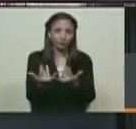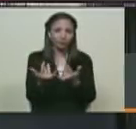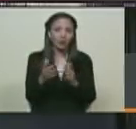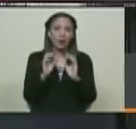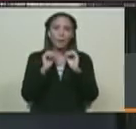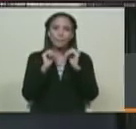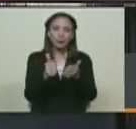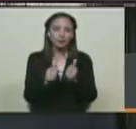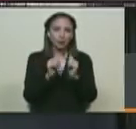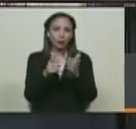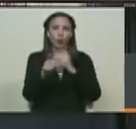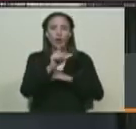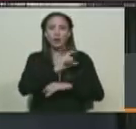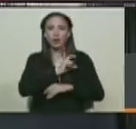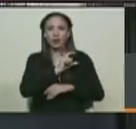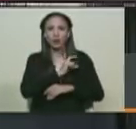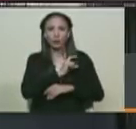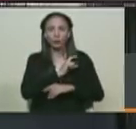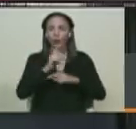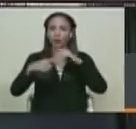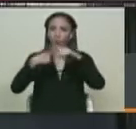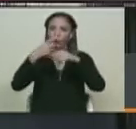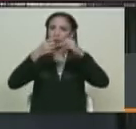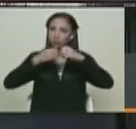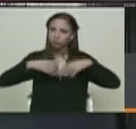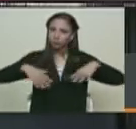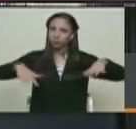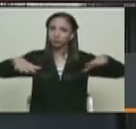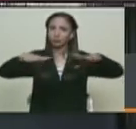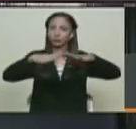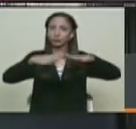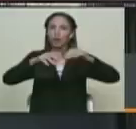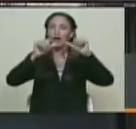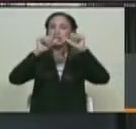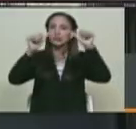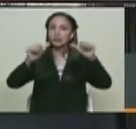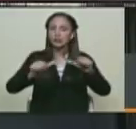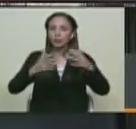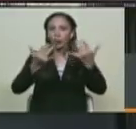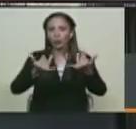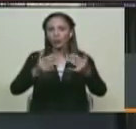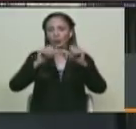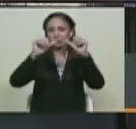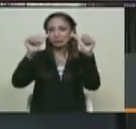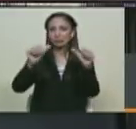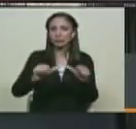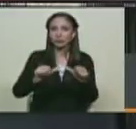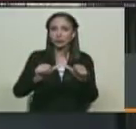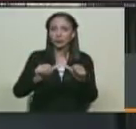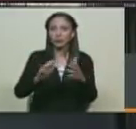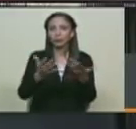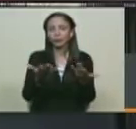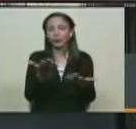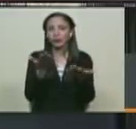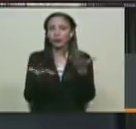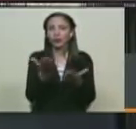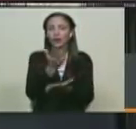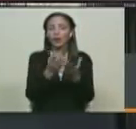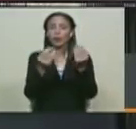arrancando el año mientras desplegamos los sistemas de protección social a través de